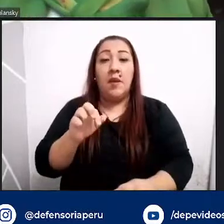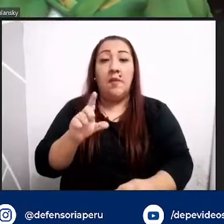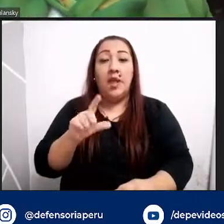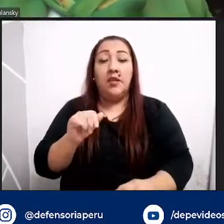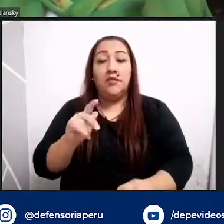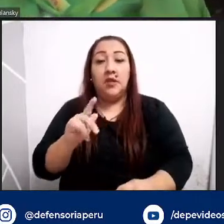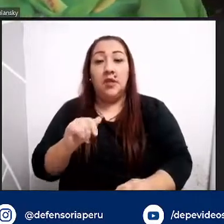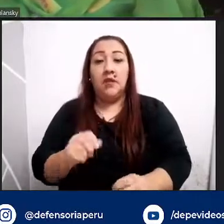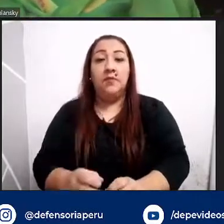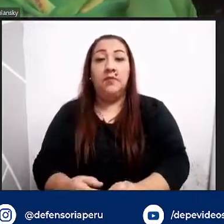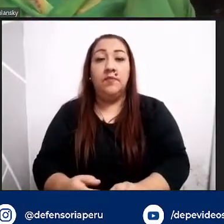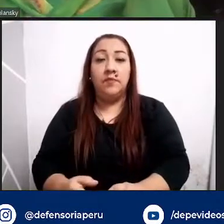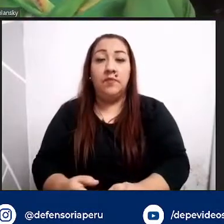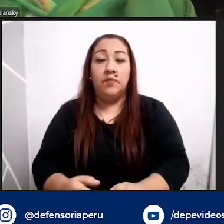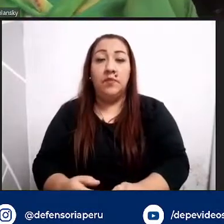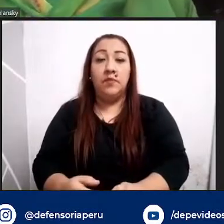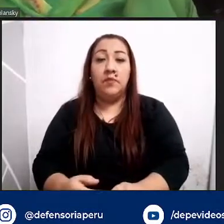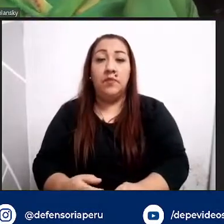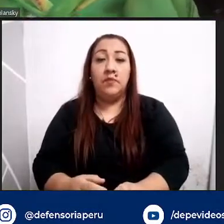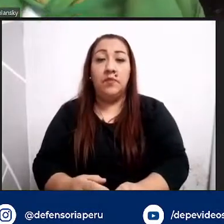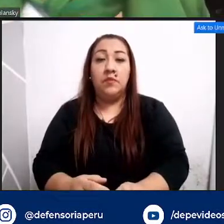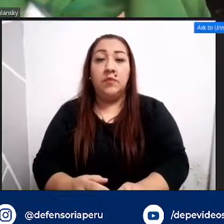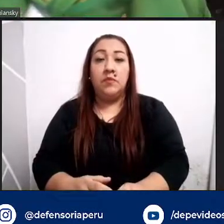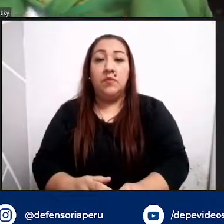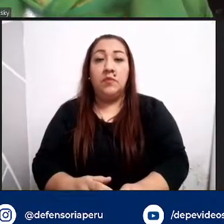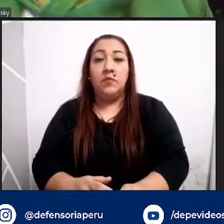doctora. Su micro, por favor.